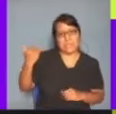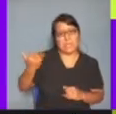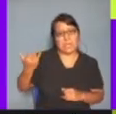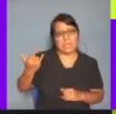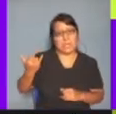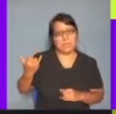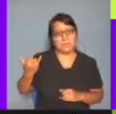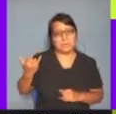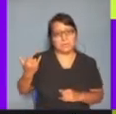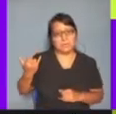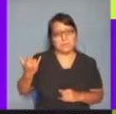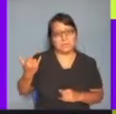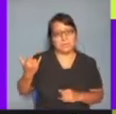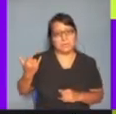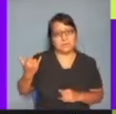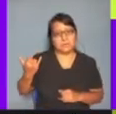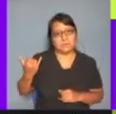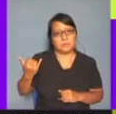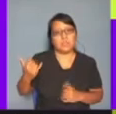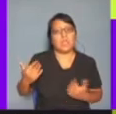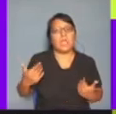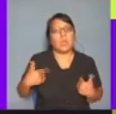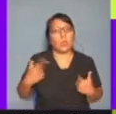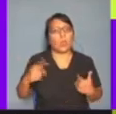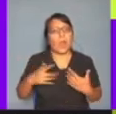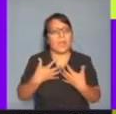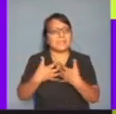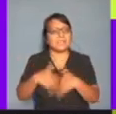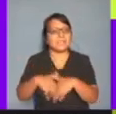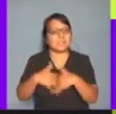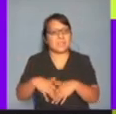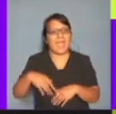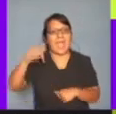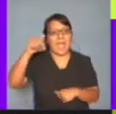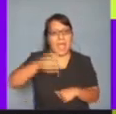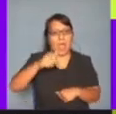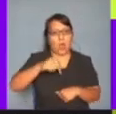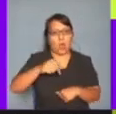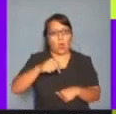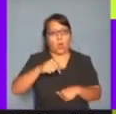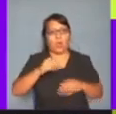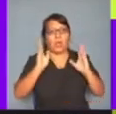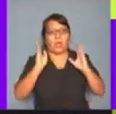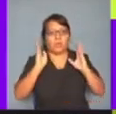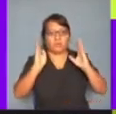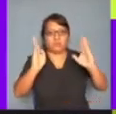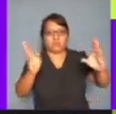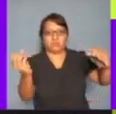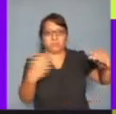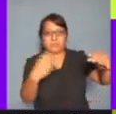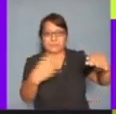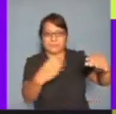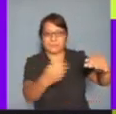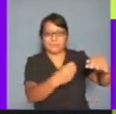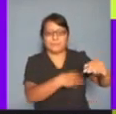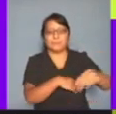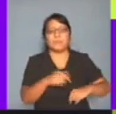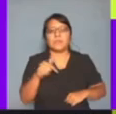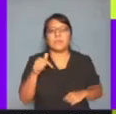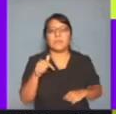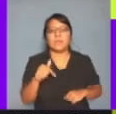habíamos implementado, que es el sistema Ahora Góndola, con descuentos en